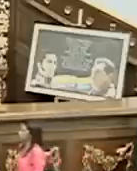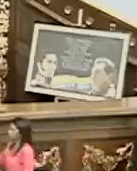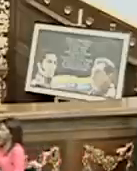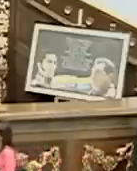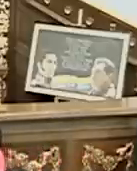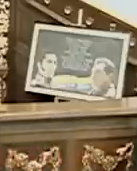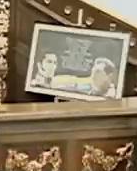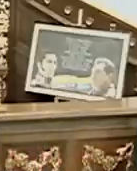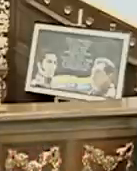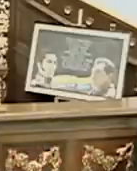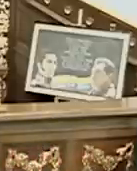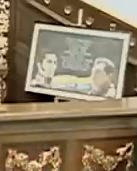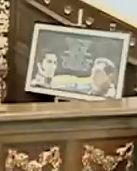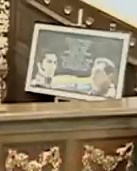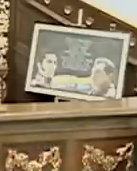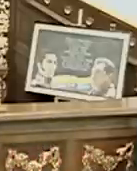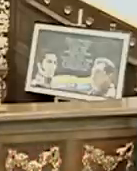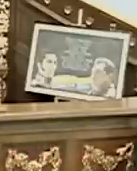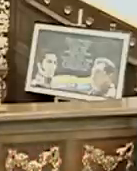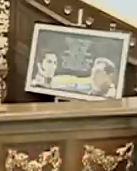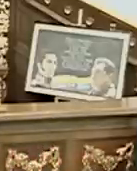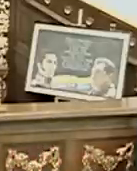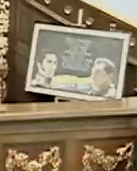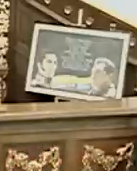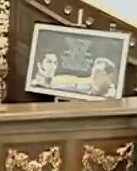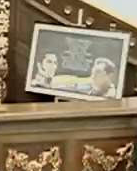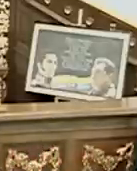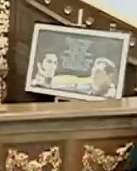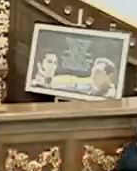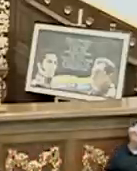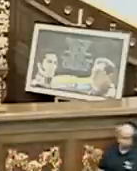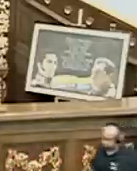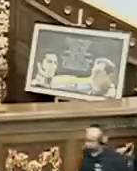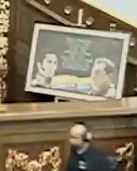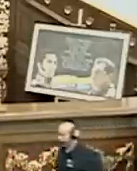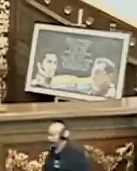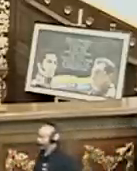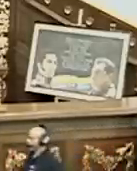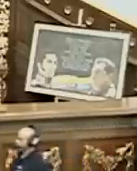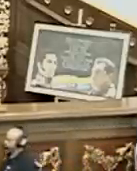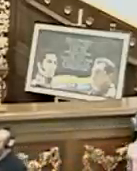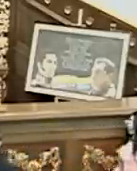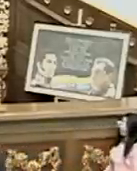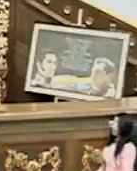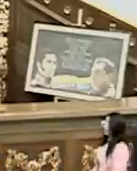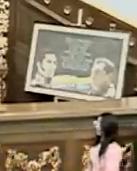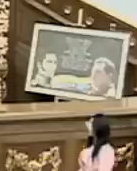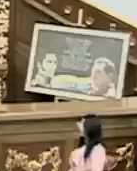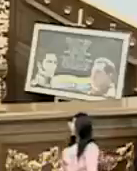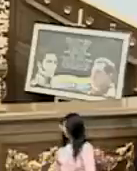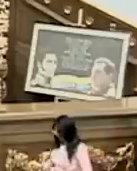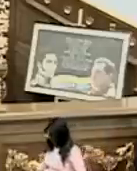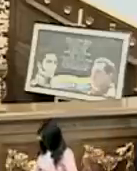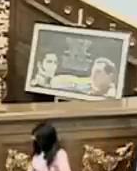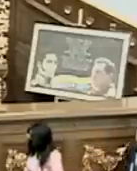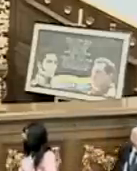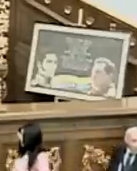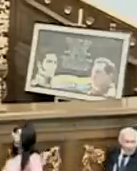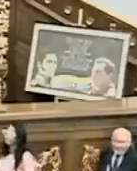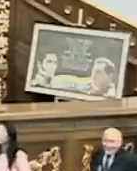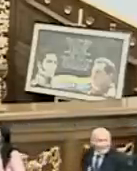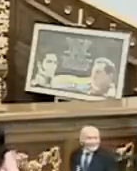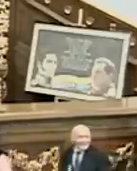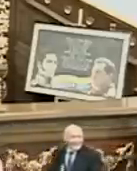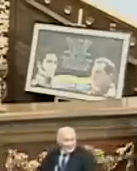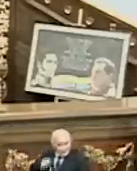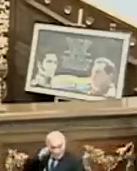siendo aprobado este punto por unanimidad. De igual manera, el tercer punto de la agenda del día, la segunda discusión del